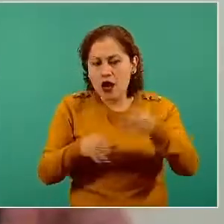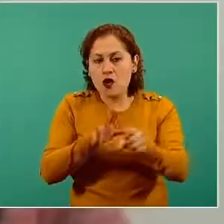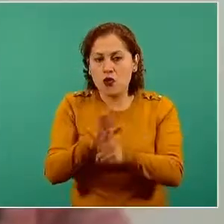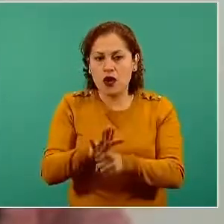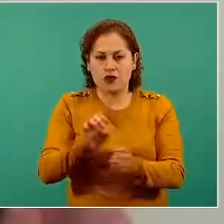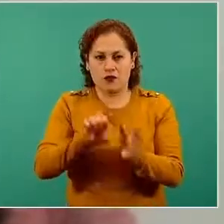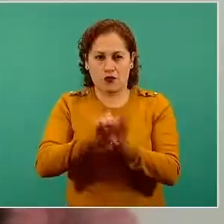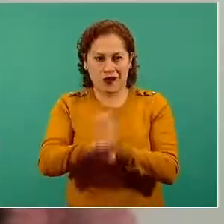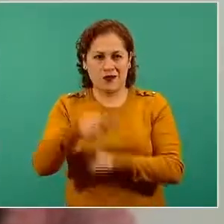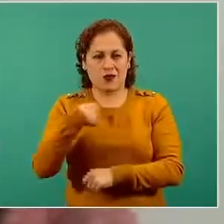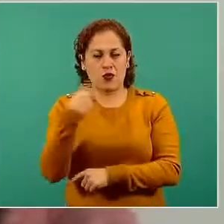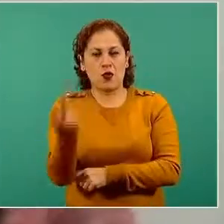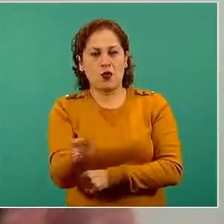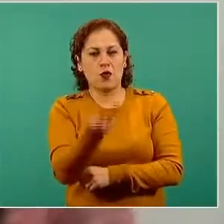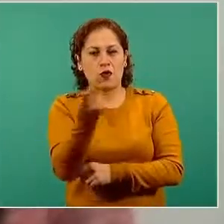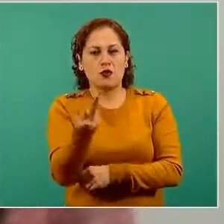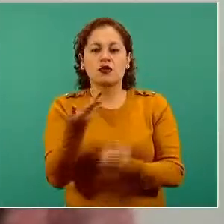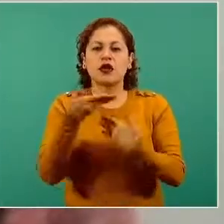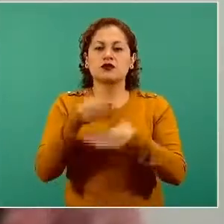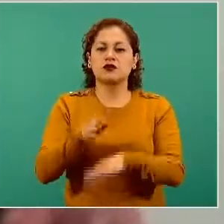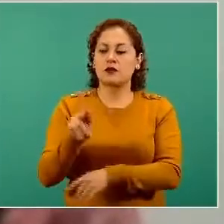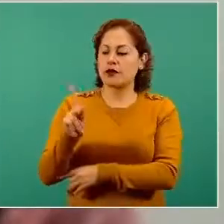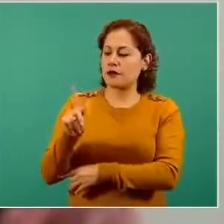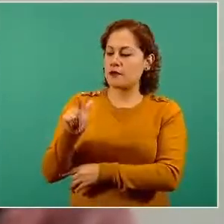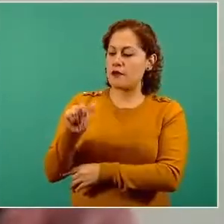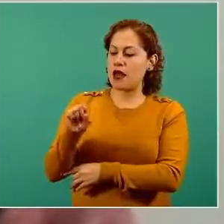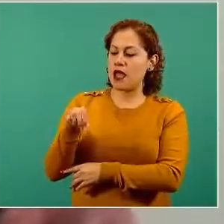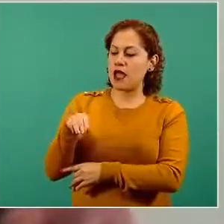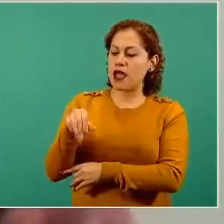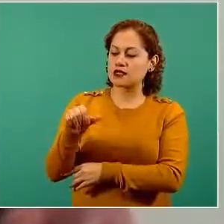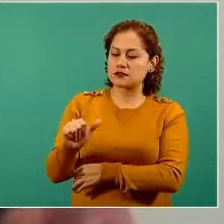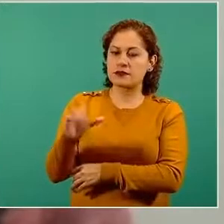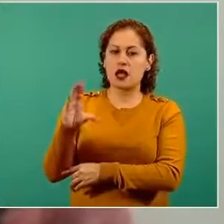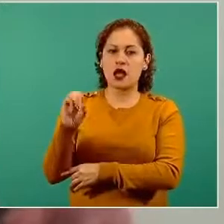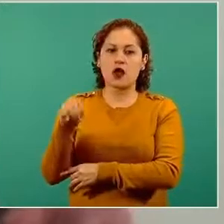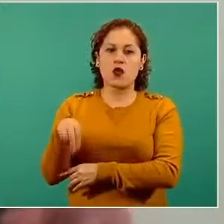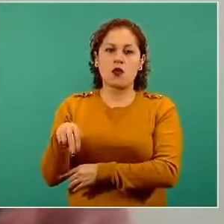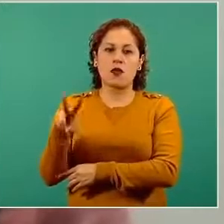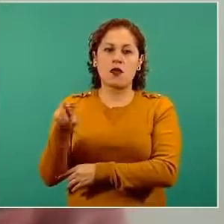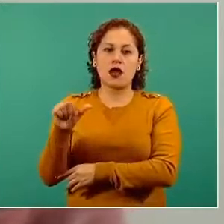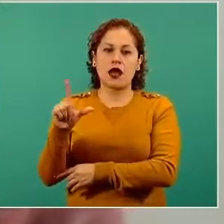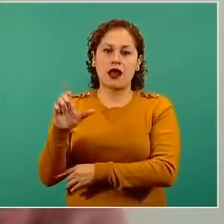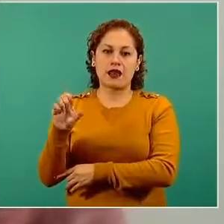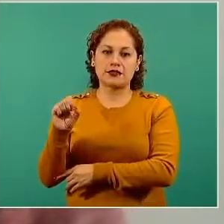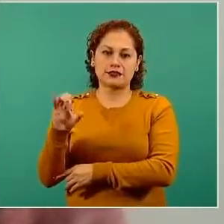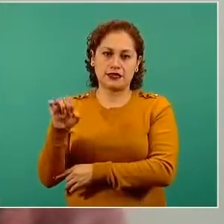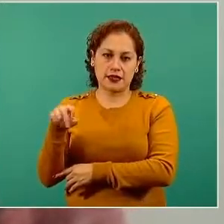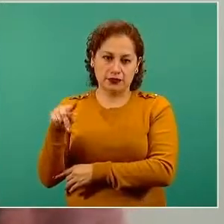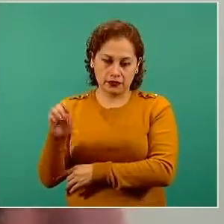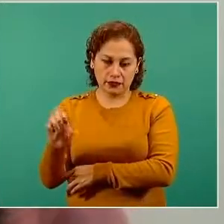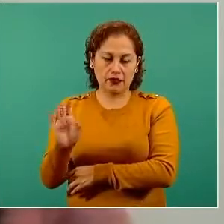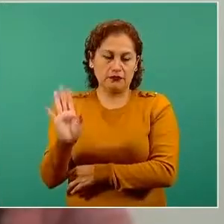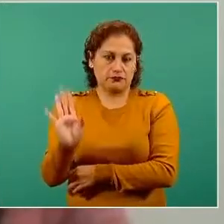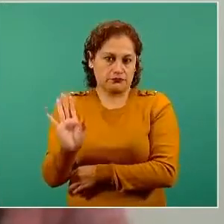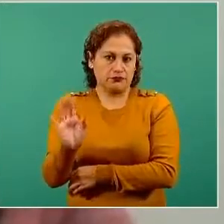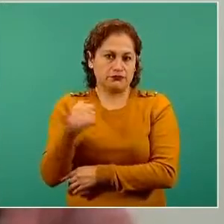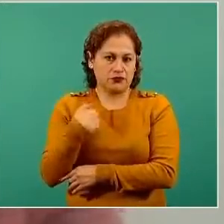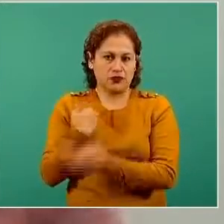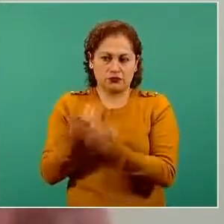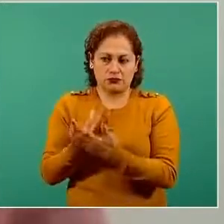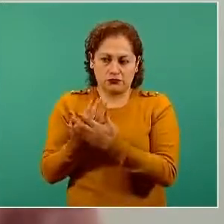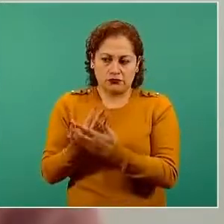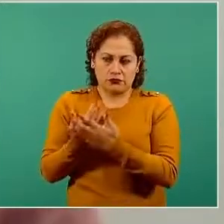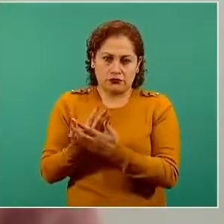convaleciente. Ya yo entiendo que ya en breve, o sea, ya tendríamos que tener algunos resultados, aunque